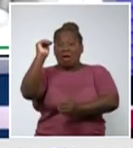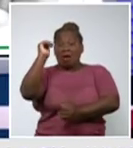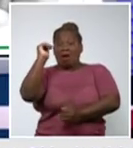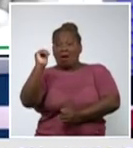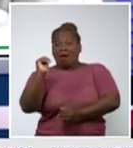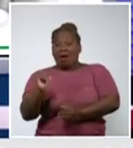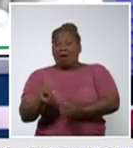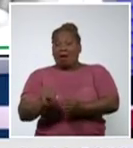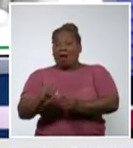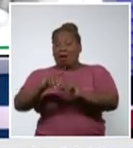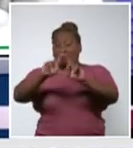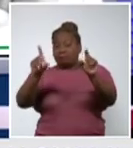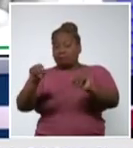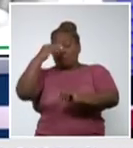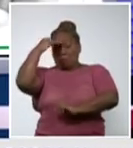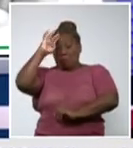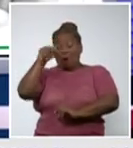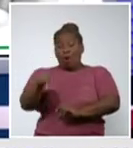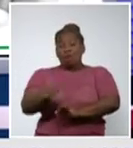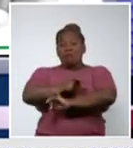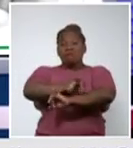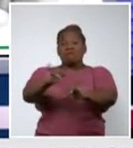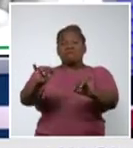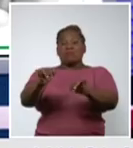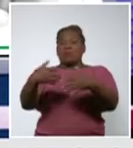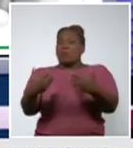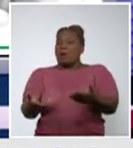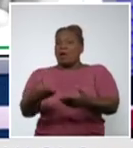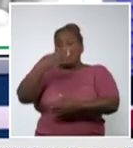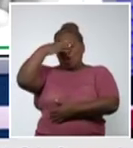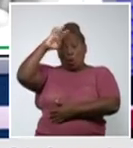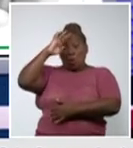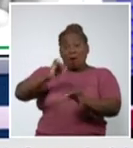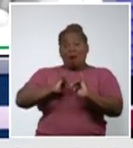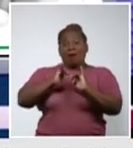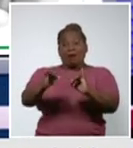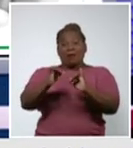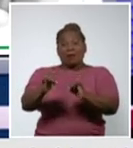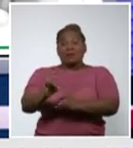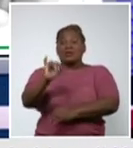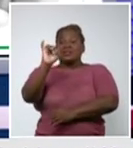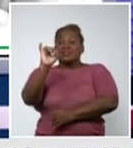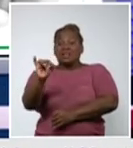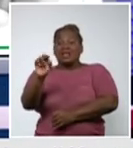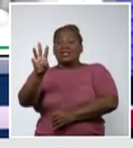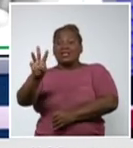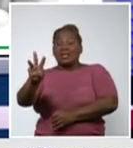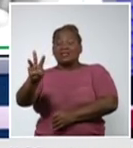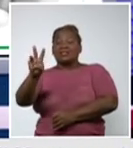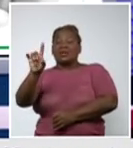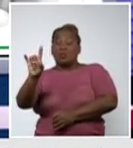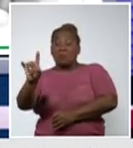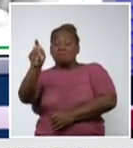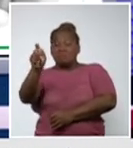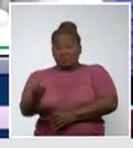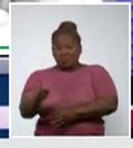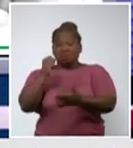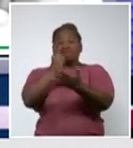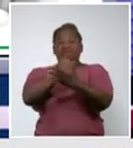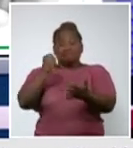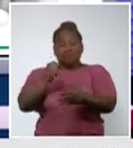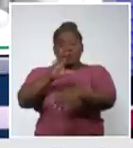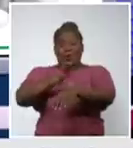país. Hoy la información es que Cuba reporta 639 casos positivos a